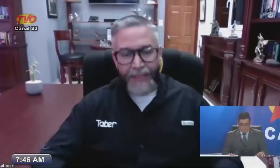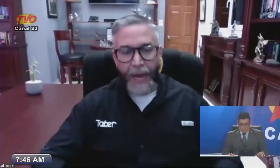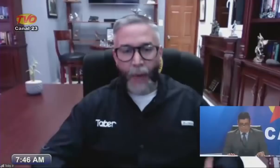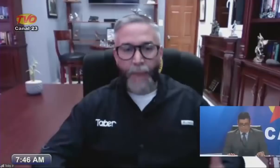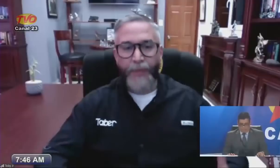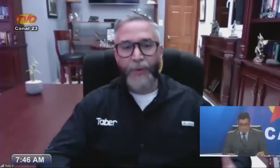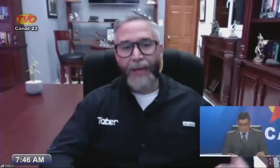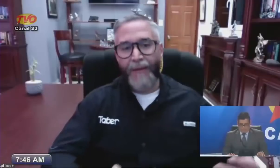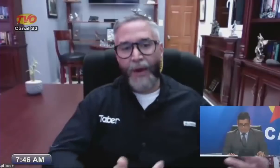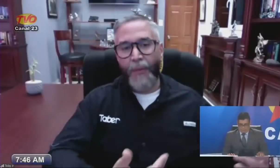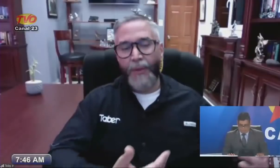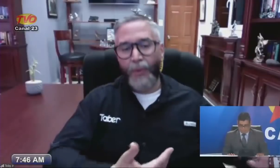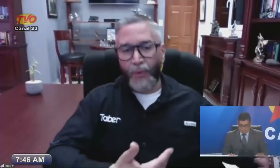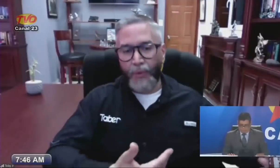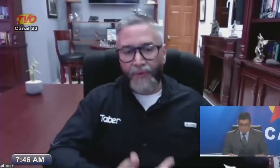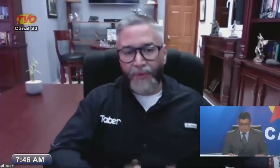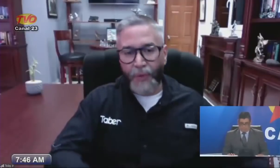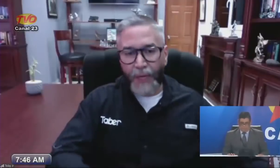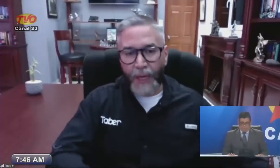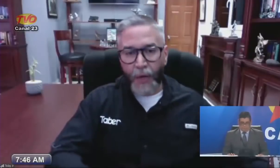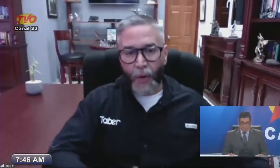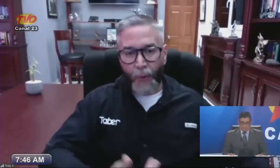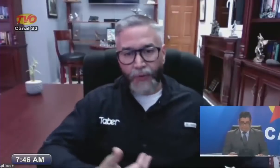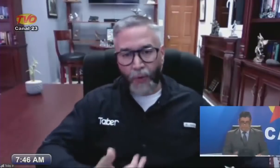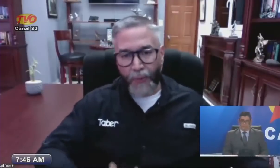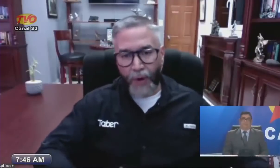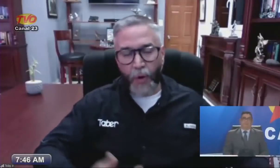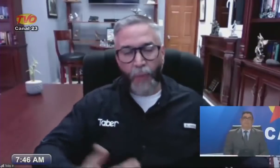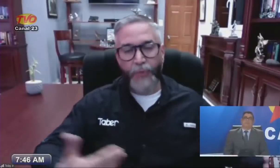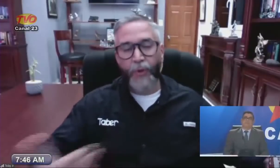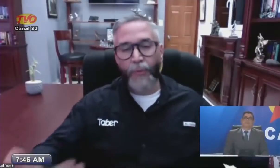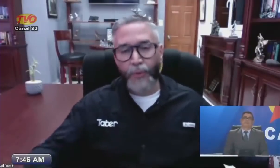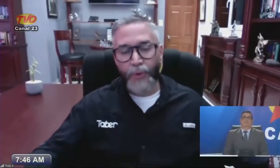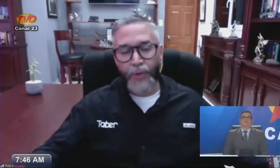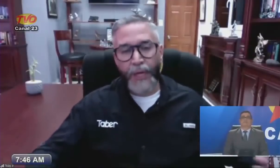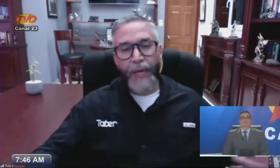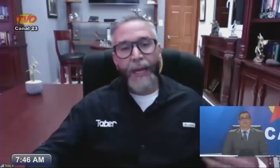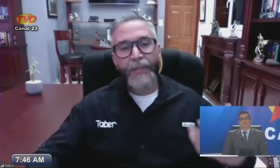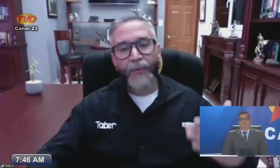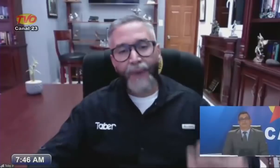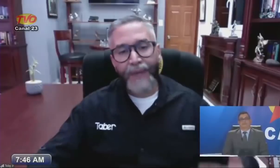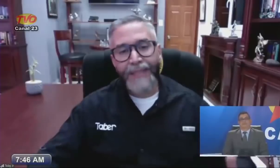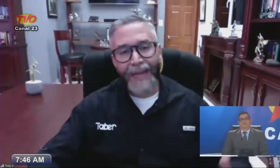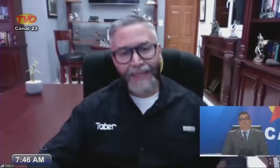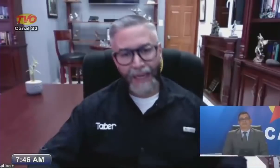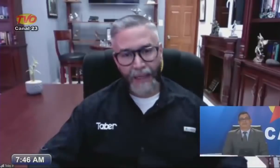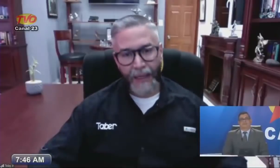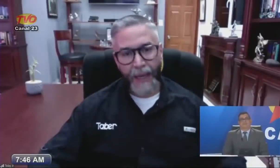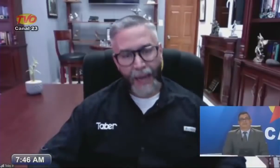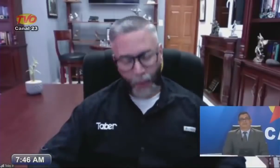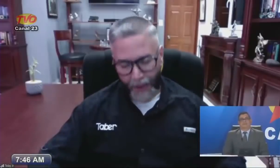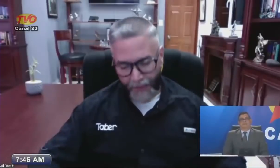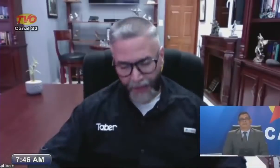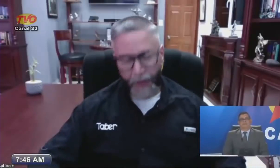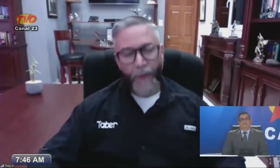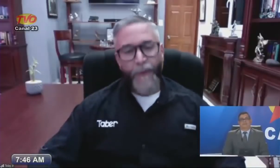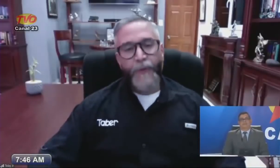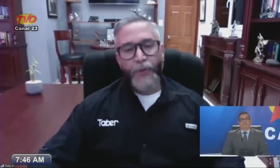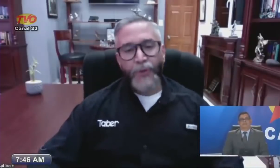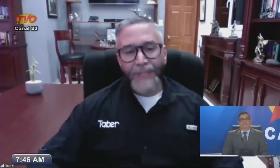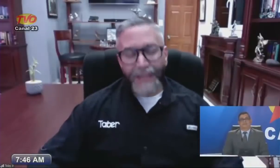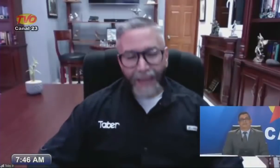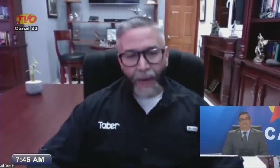otra vez a una persona que había cometido mucha fechoría como lo hizo conmigo comienzo con muchos les ofrece la salud ahora bien